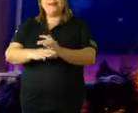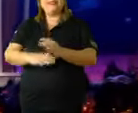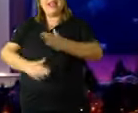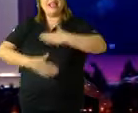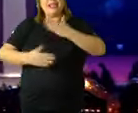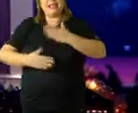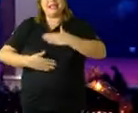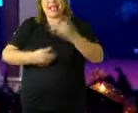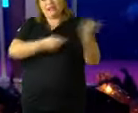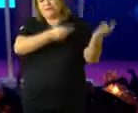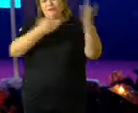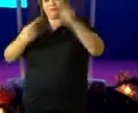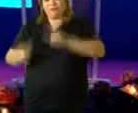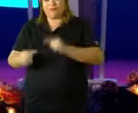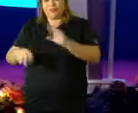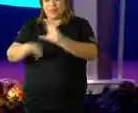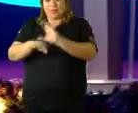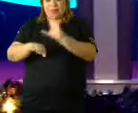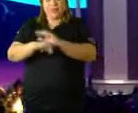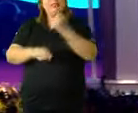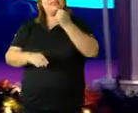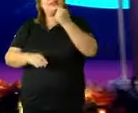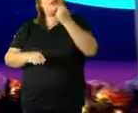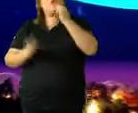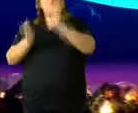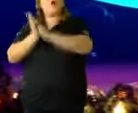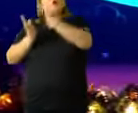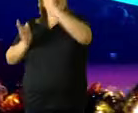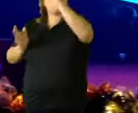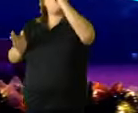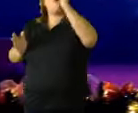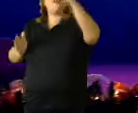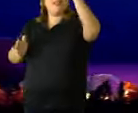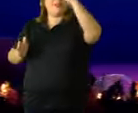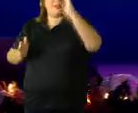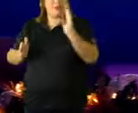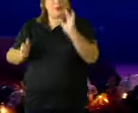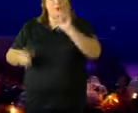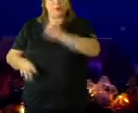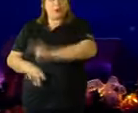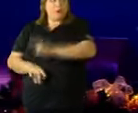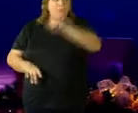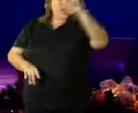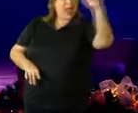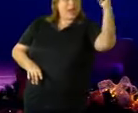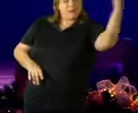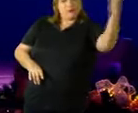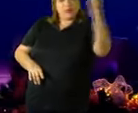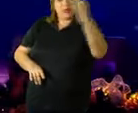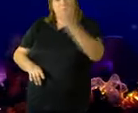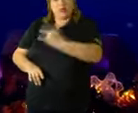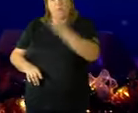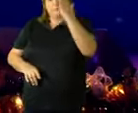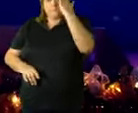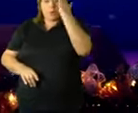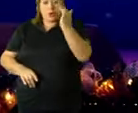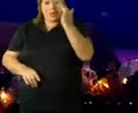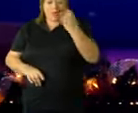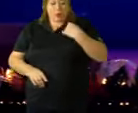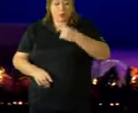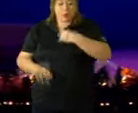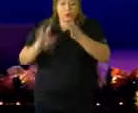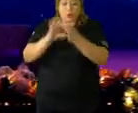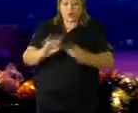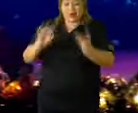casa. Póngase de pie, dele gloria a Dios que nos ha llevado con bien y nos trajo con más bien. Porque venimos contando las maravillas